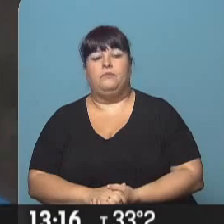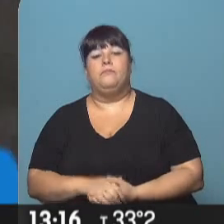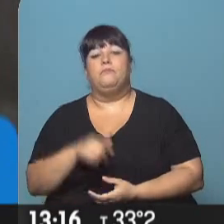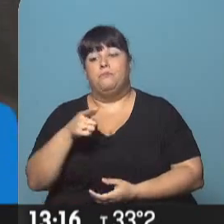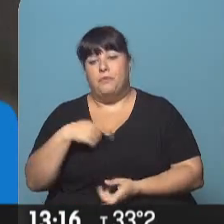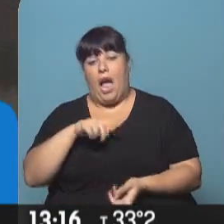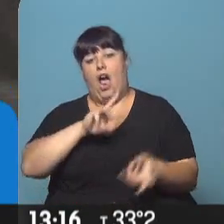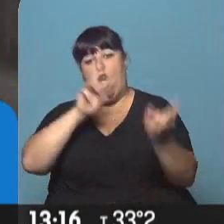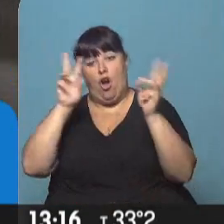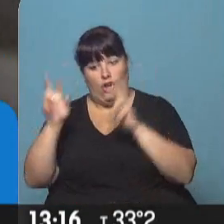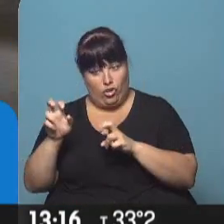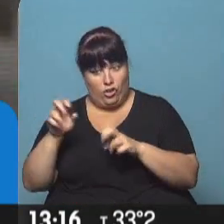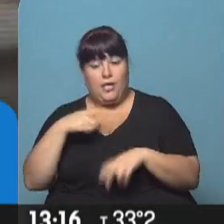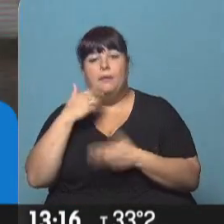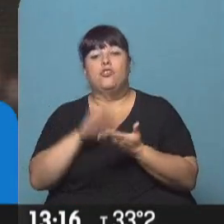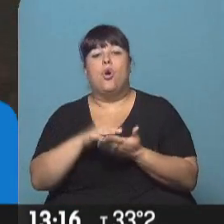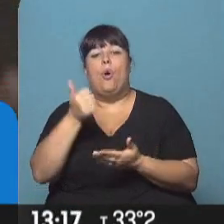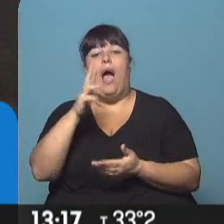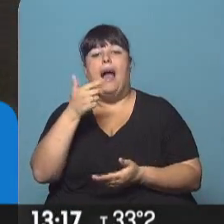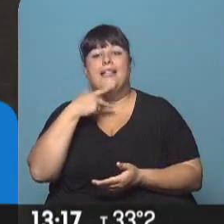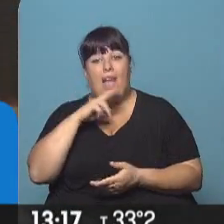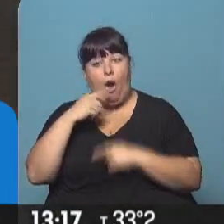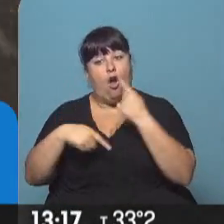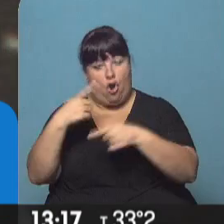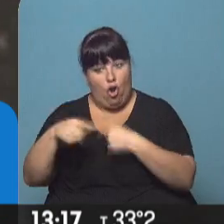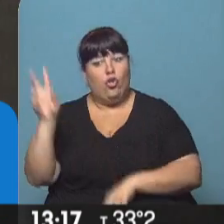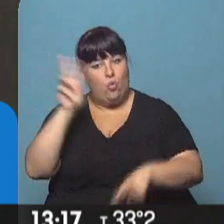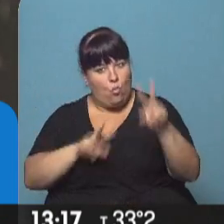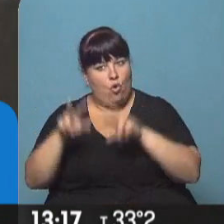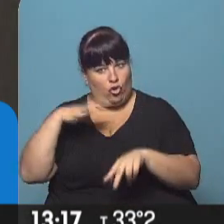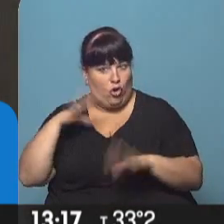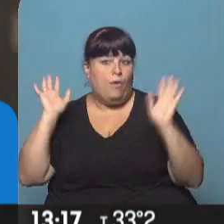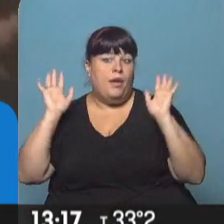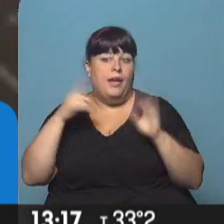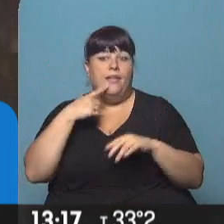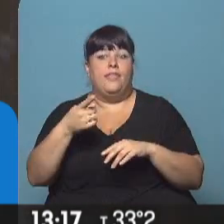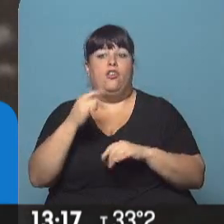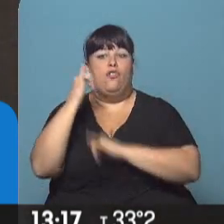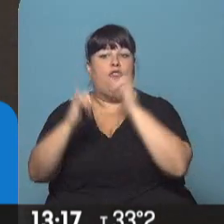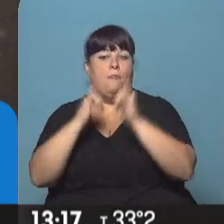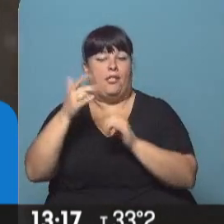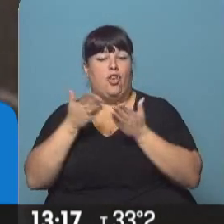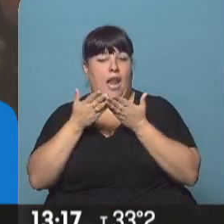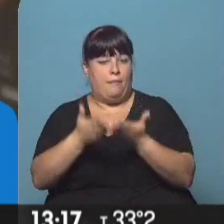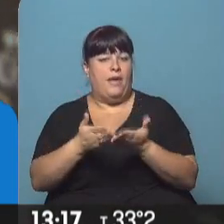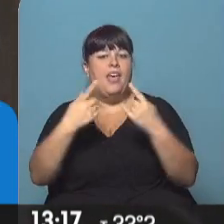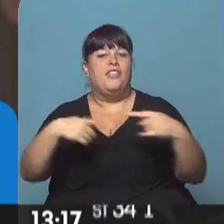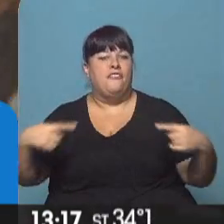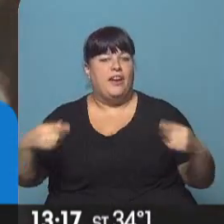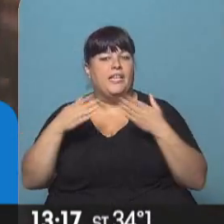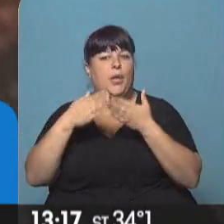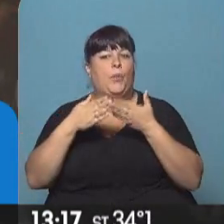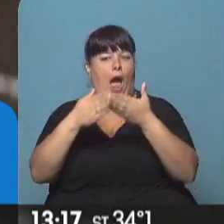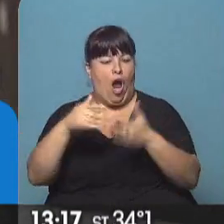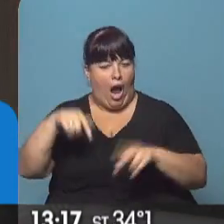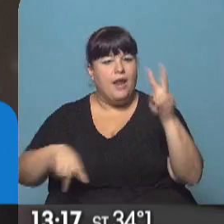Vamos a cambiar de tema, vamos a hablar de Lara San Juan. Continúa la búsqueda, según un parte de la Armada, son varios los barcos